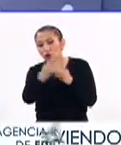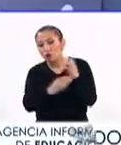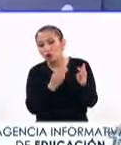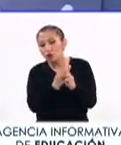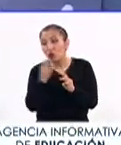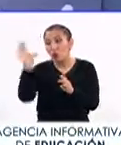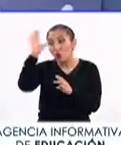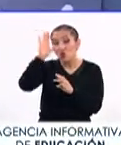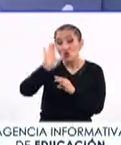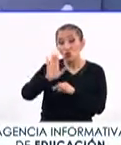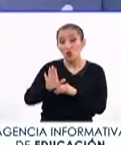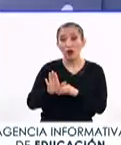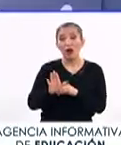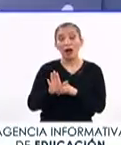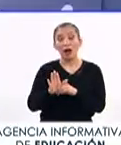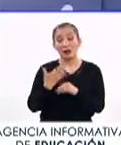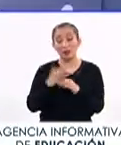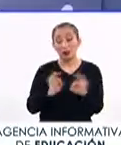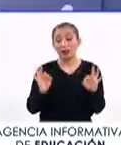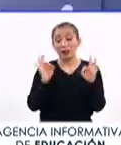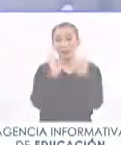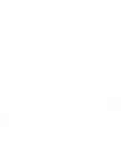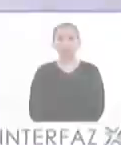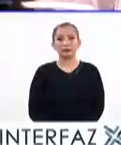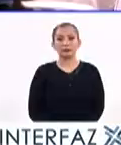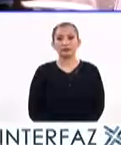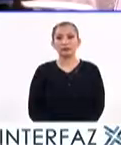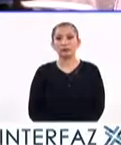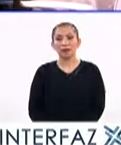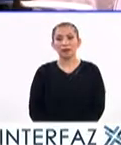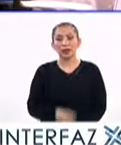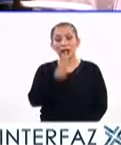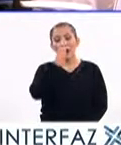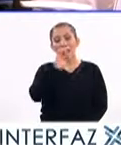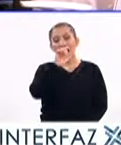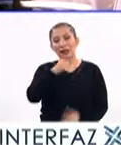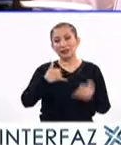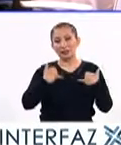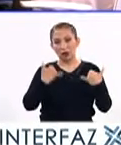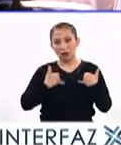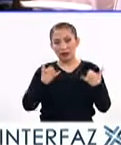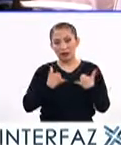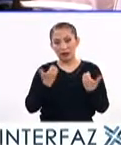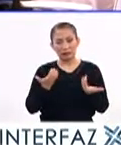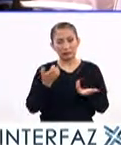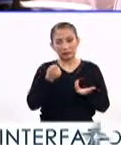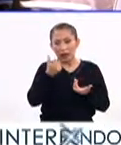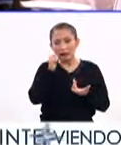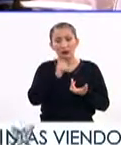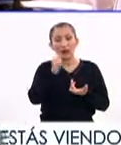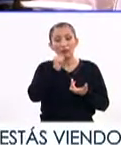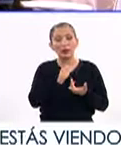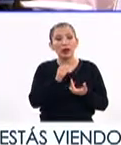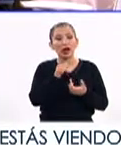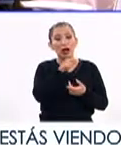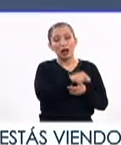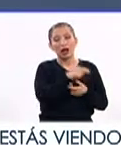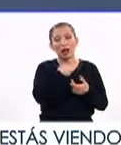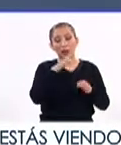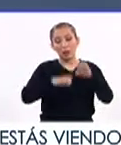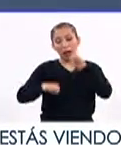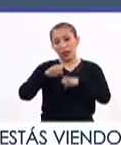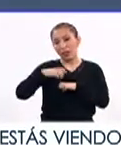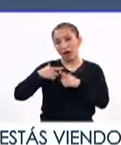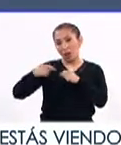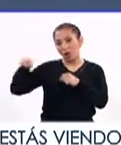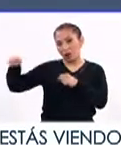mundo, la cultura, es muy importante, ¿no? Las becas para jóvenes normalmente maneja por la Embajada